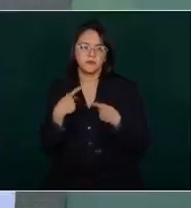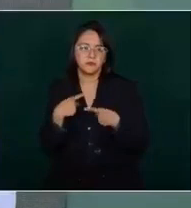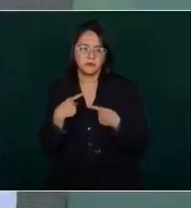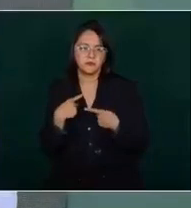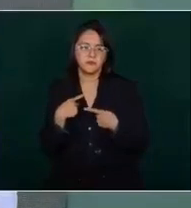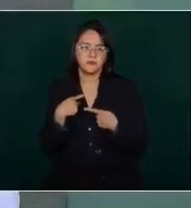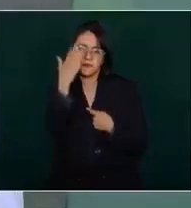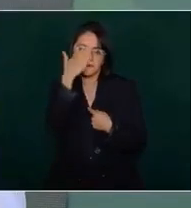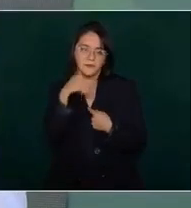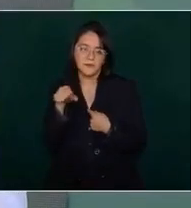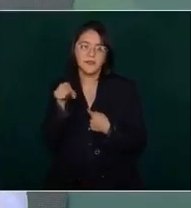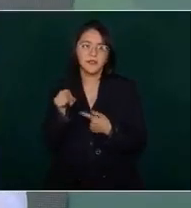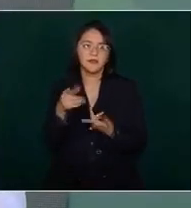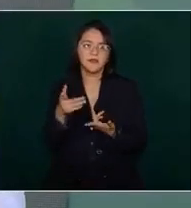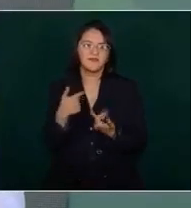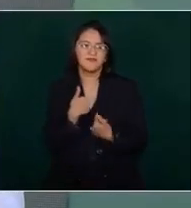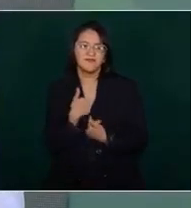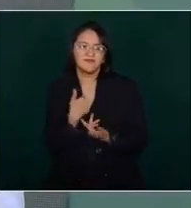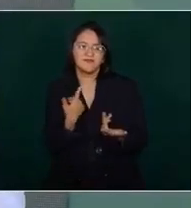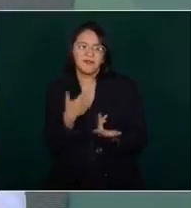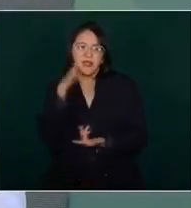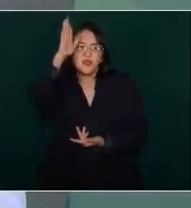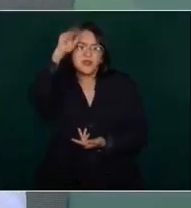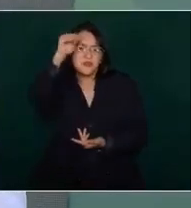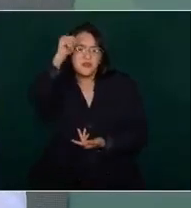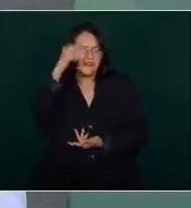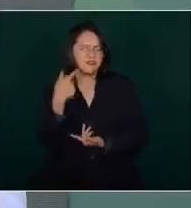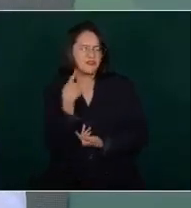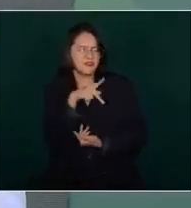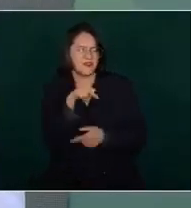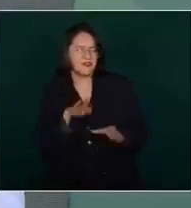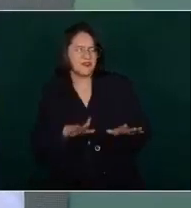los que no están contentos con la transformación,